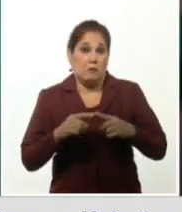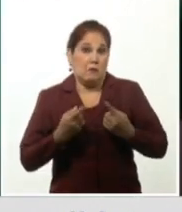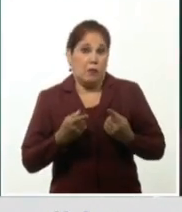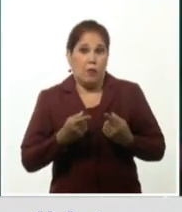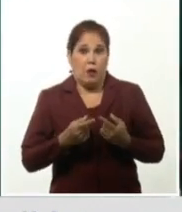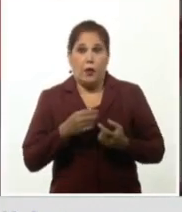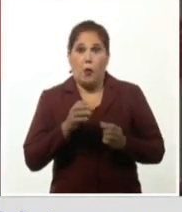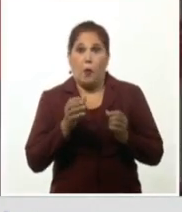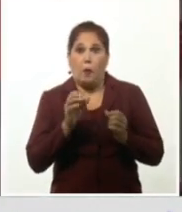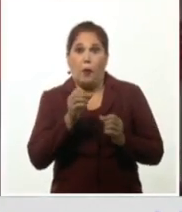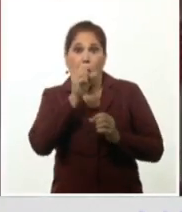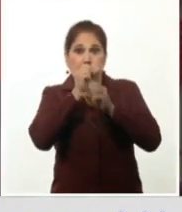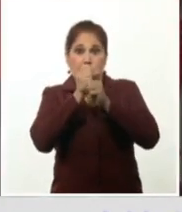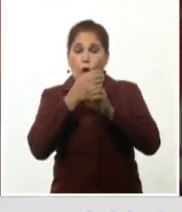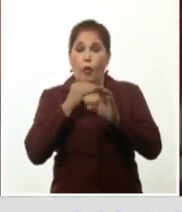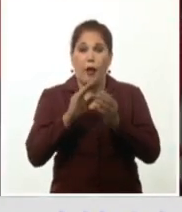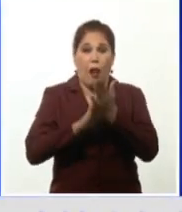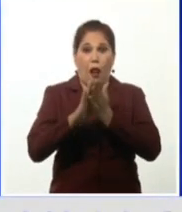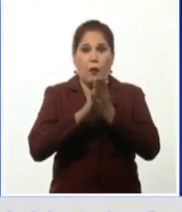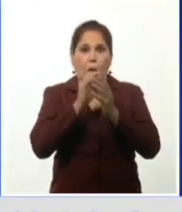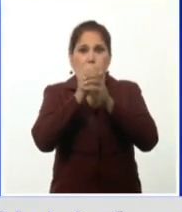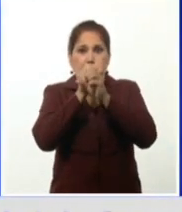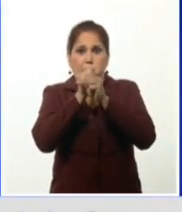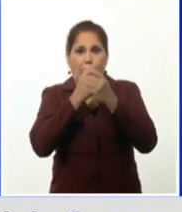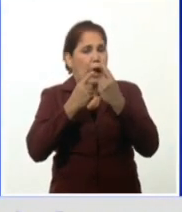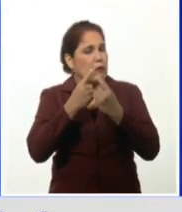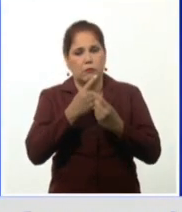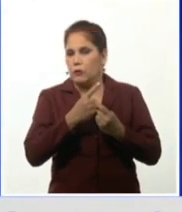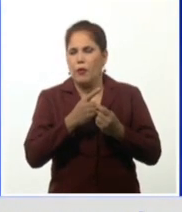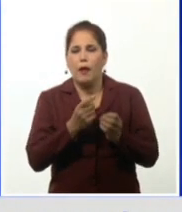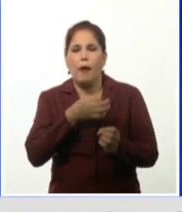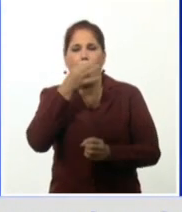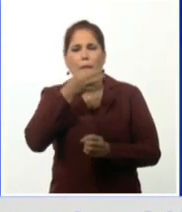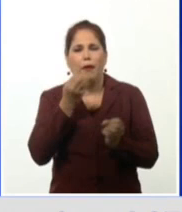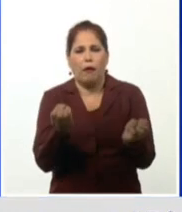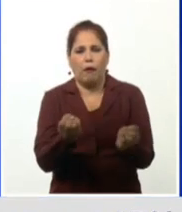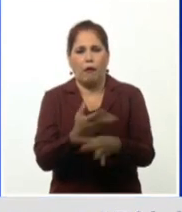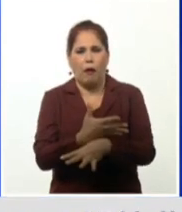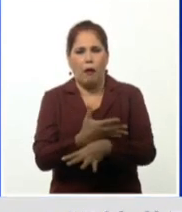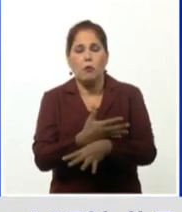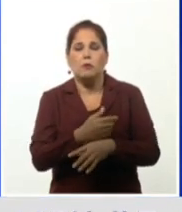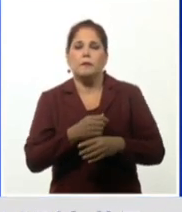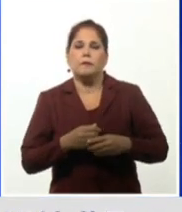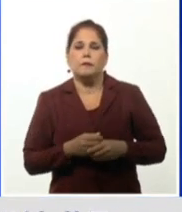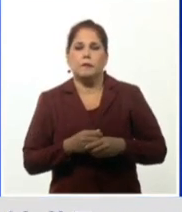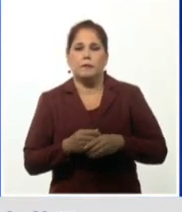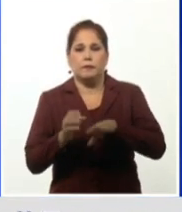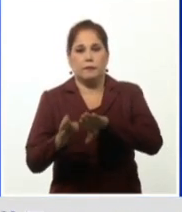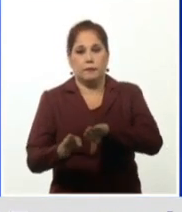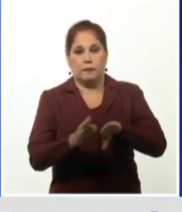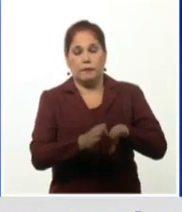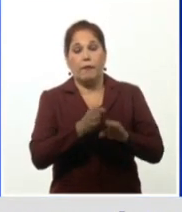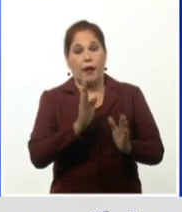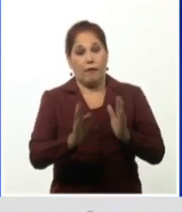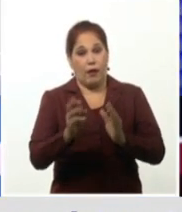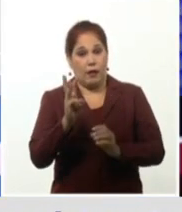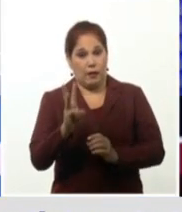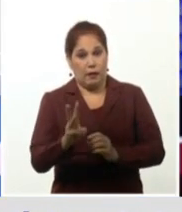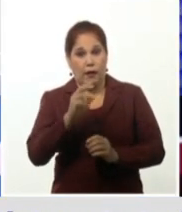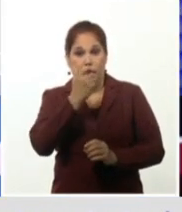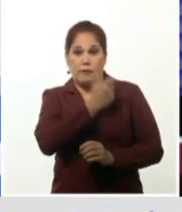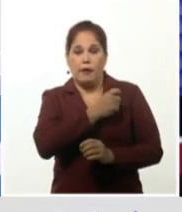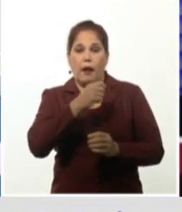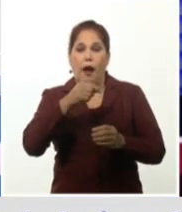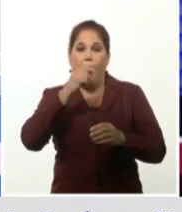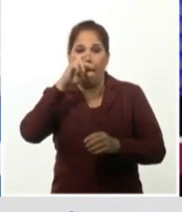asociados al proceso de vacunación. Doctora, teniendo en cuenta que se realizó el fase 3 de ensayos clínicos de Abdala en Santiago